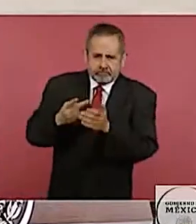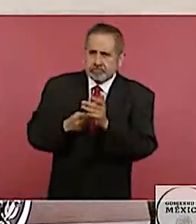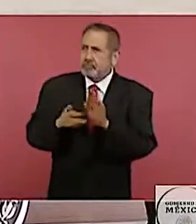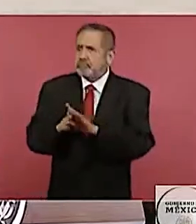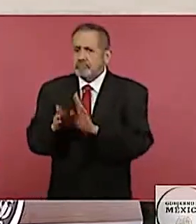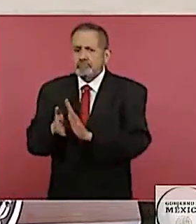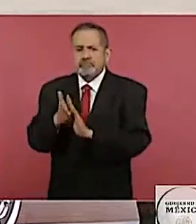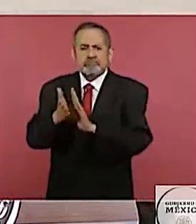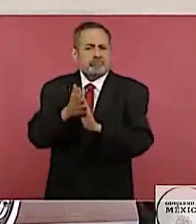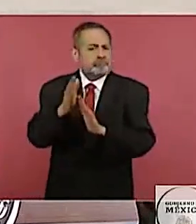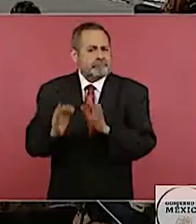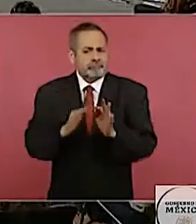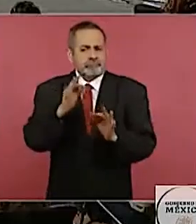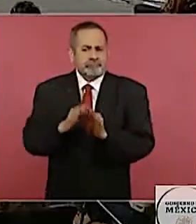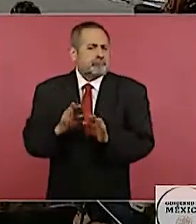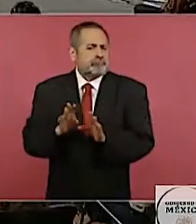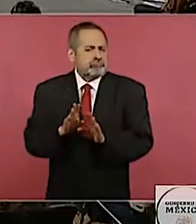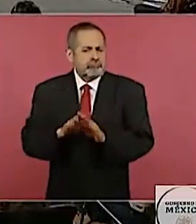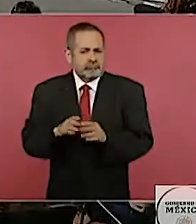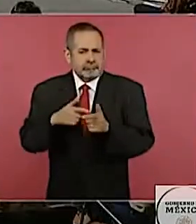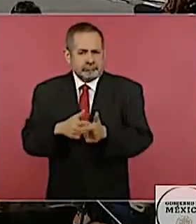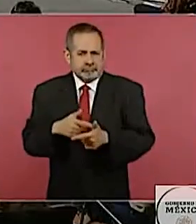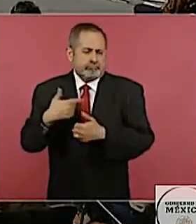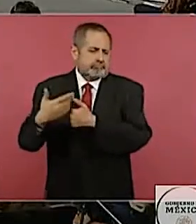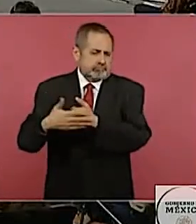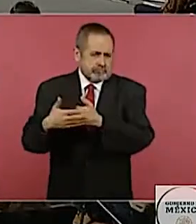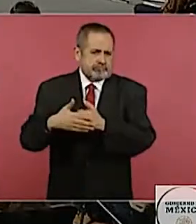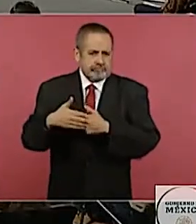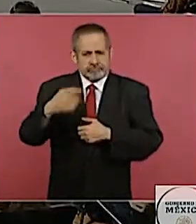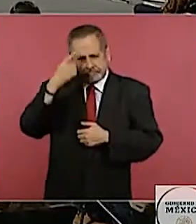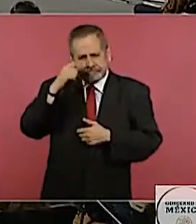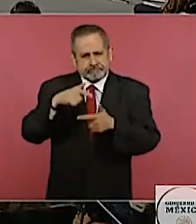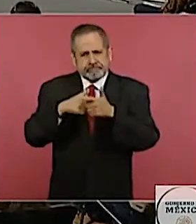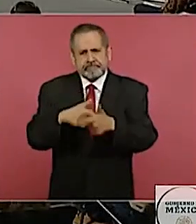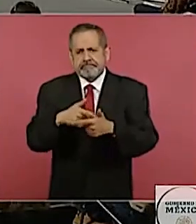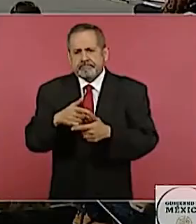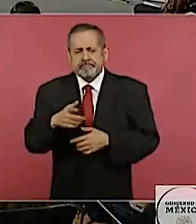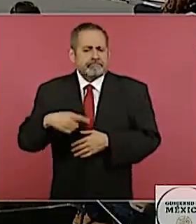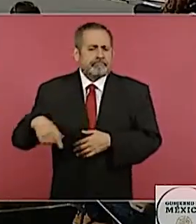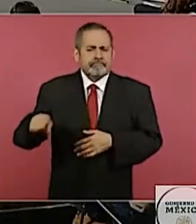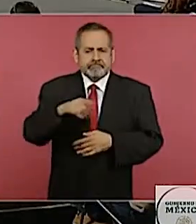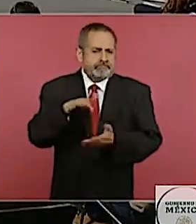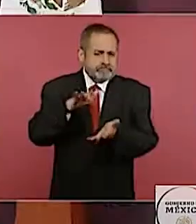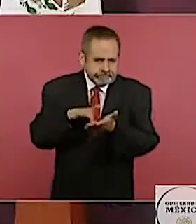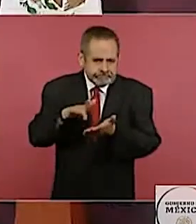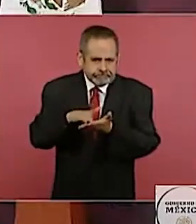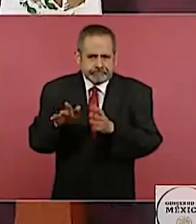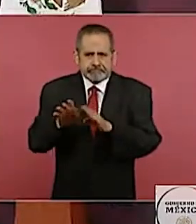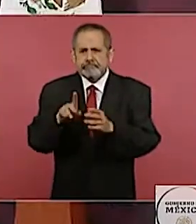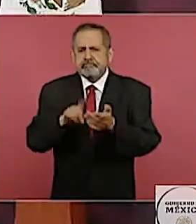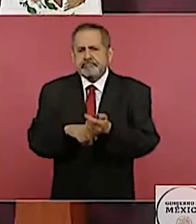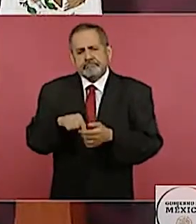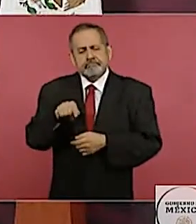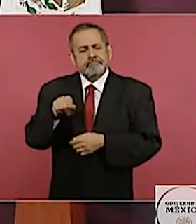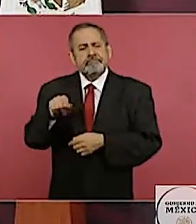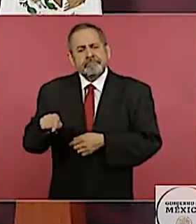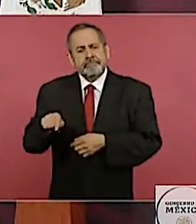lo que sigue para seguir apoyando a la gente para